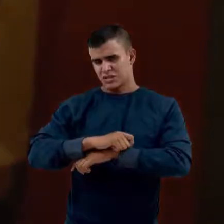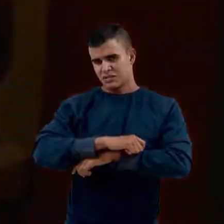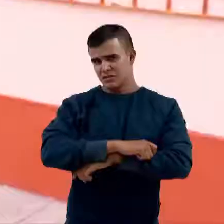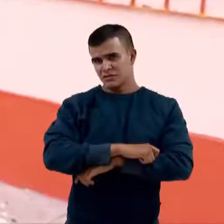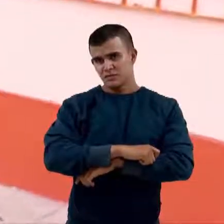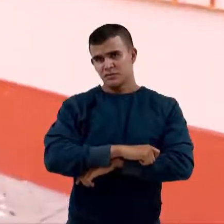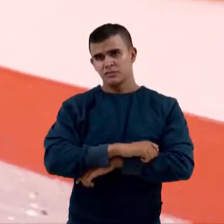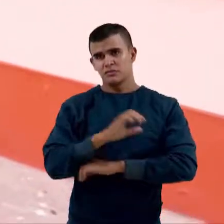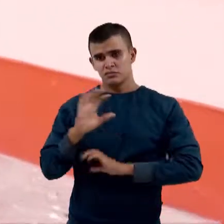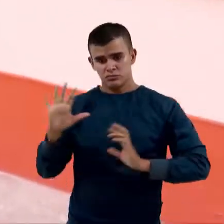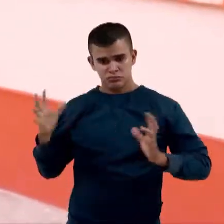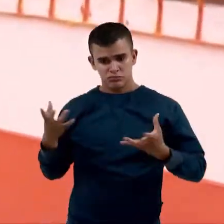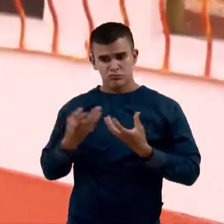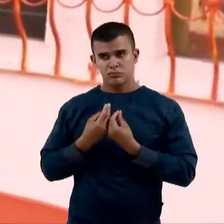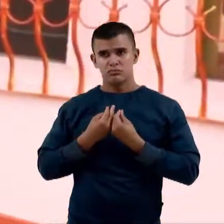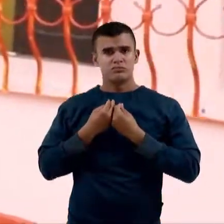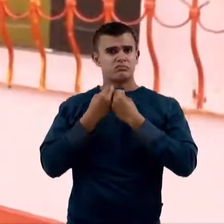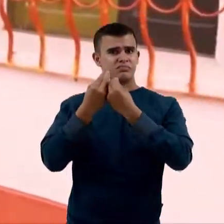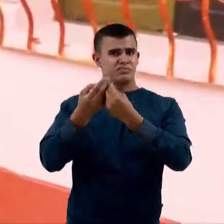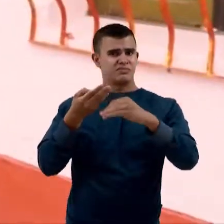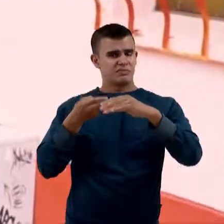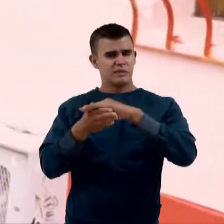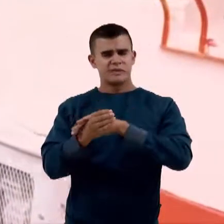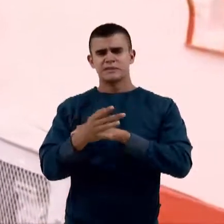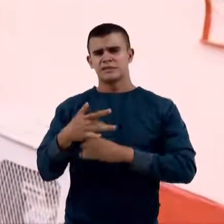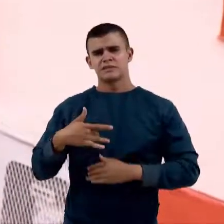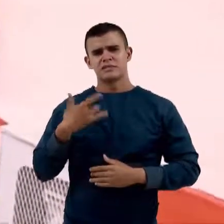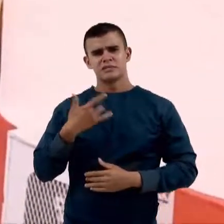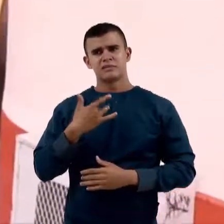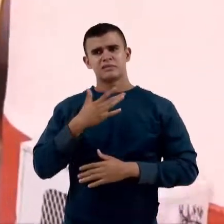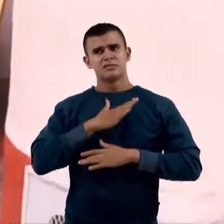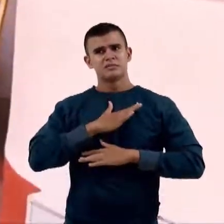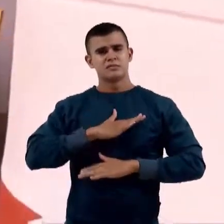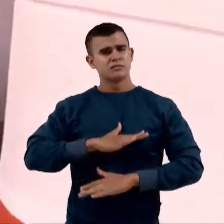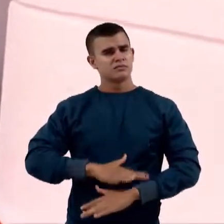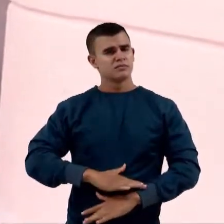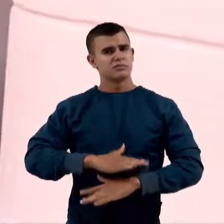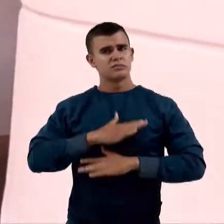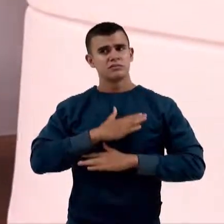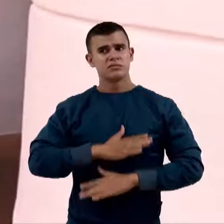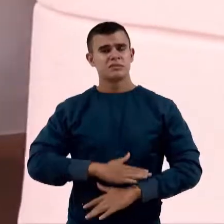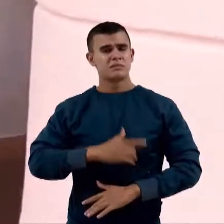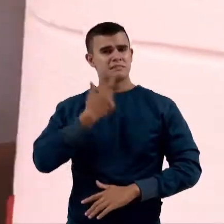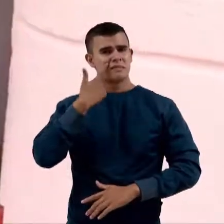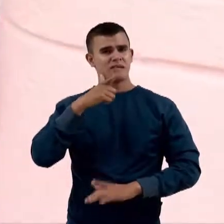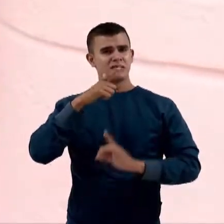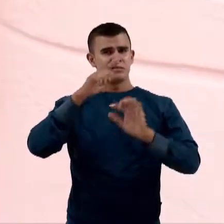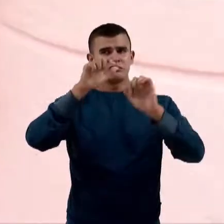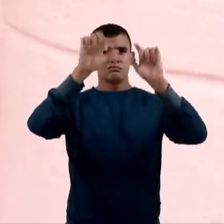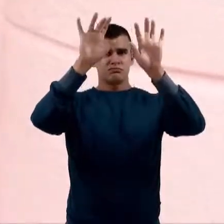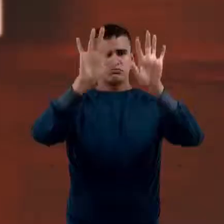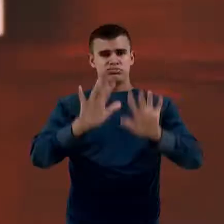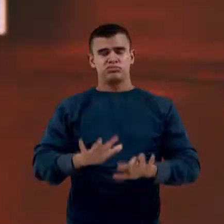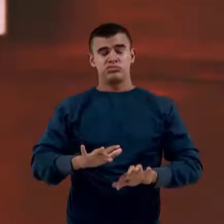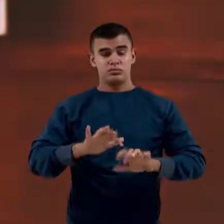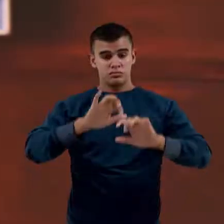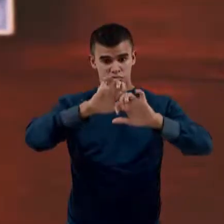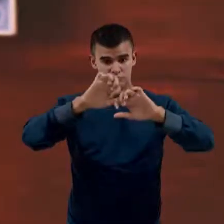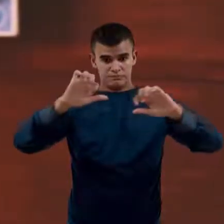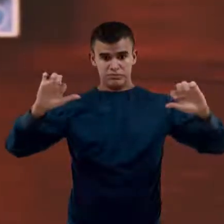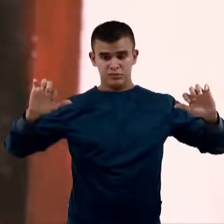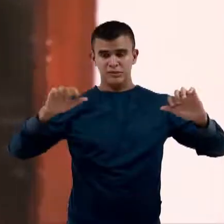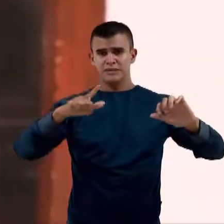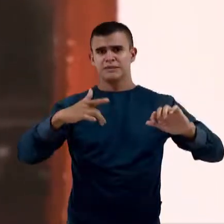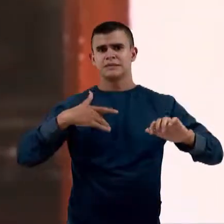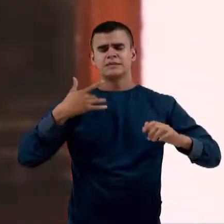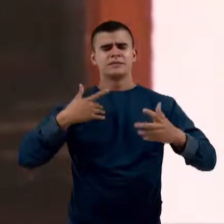hormiguitas. Pero cuando entra uno especialmente al templo, uno siente mucha tranquilidad. Como un cambio, es como si uno pasara una cortina de energía